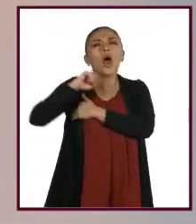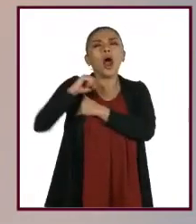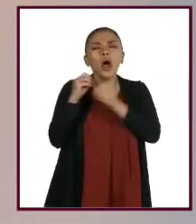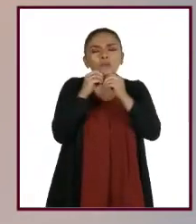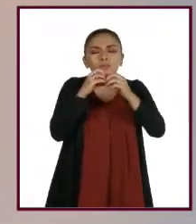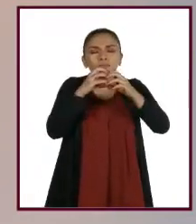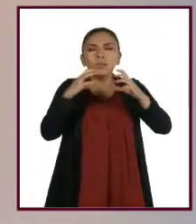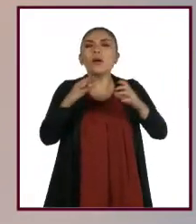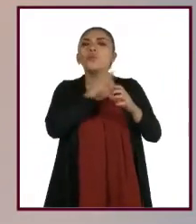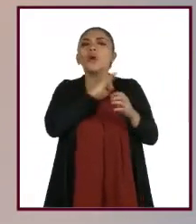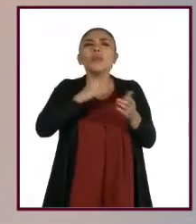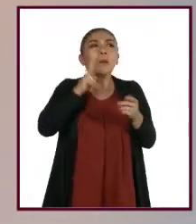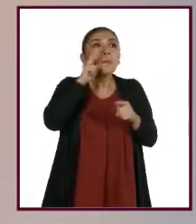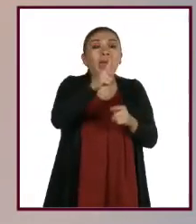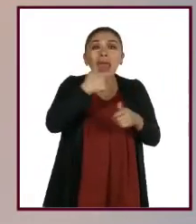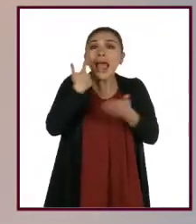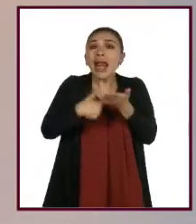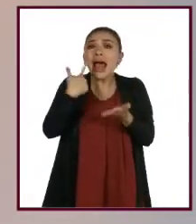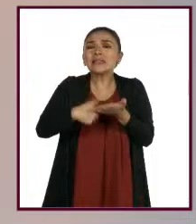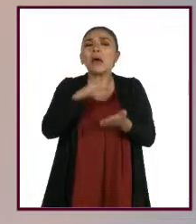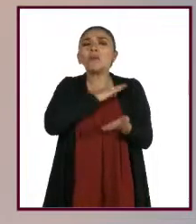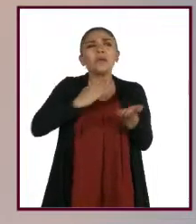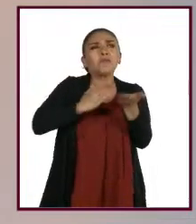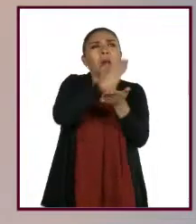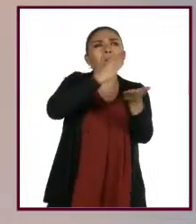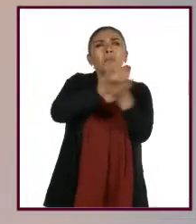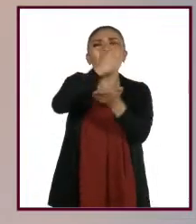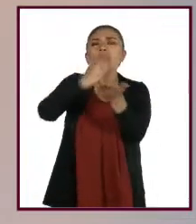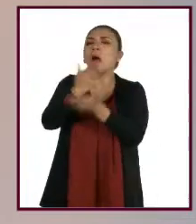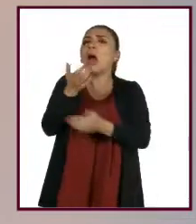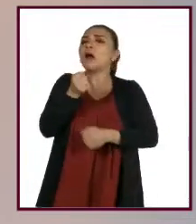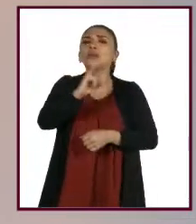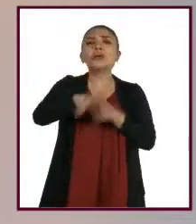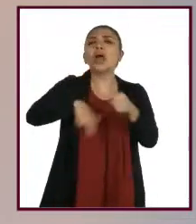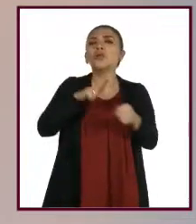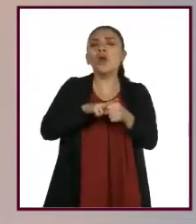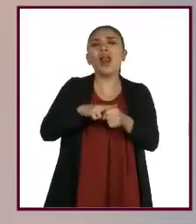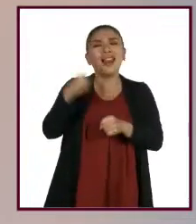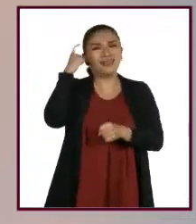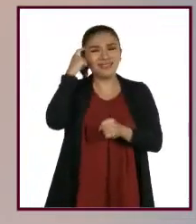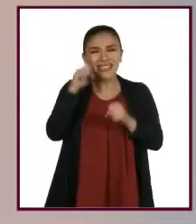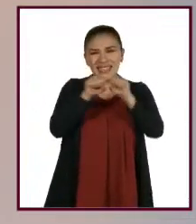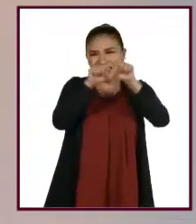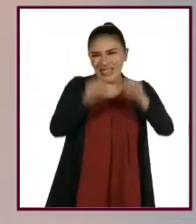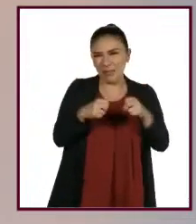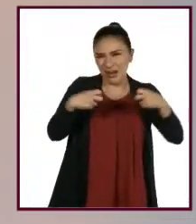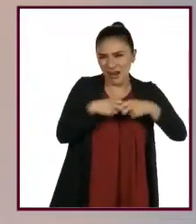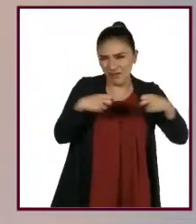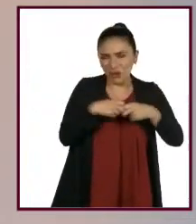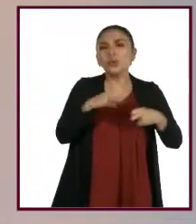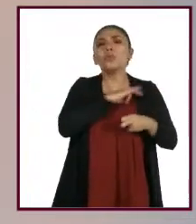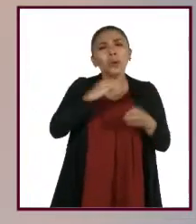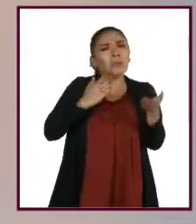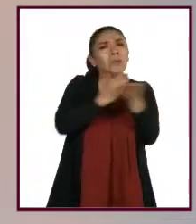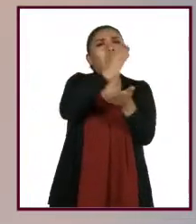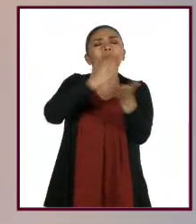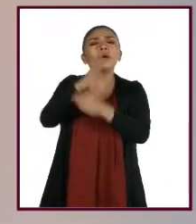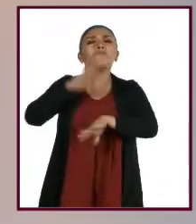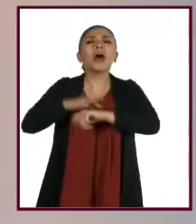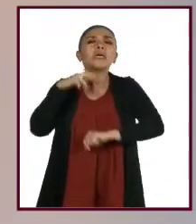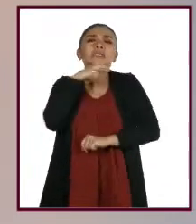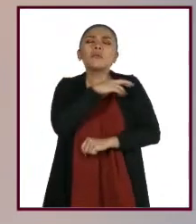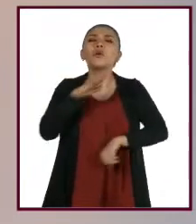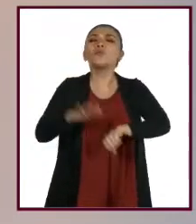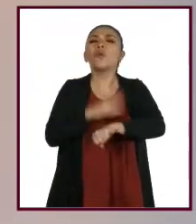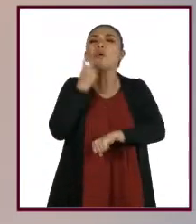pasar libremente por este tipo de capas naturales que tiene el sistema nervioso central, y eso genera que